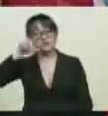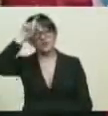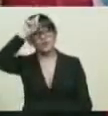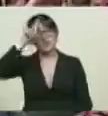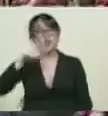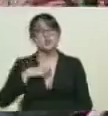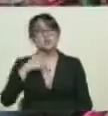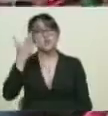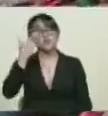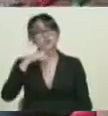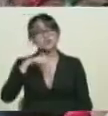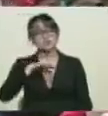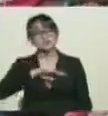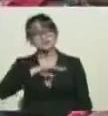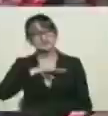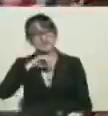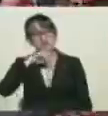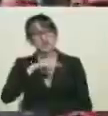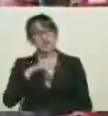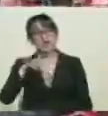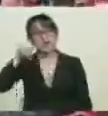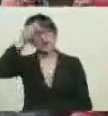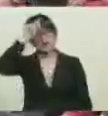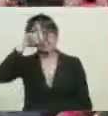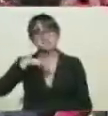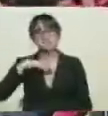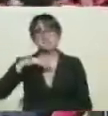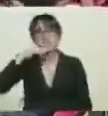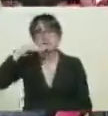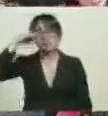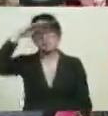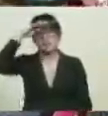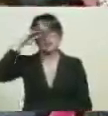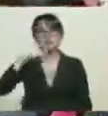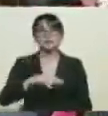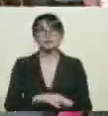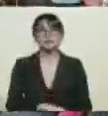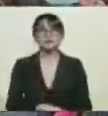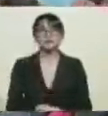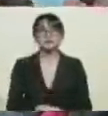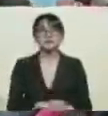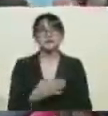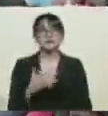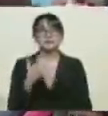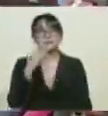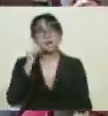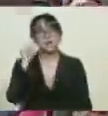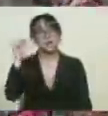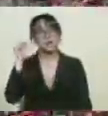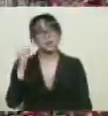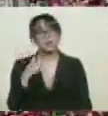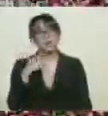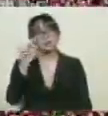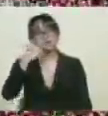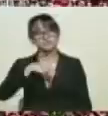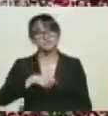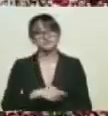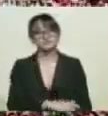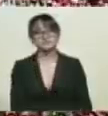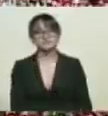Yo soy de raíz falconiana por mi padre, Nicolás Maduro García.